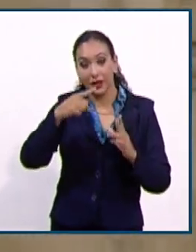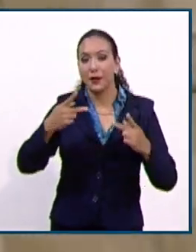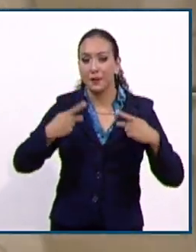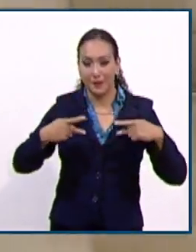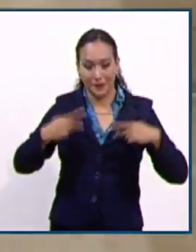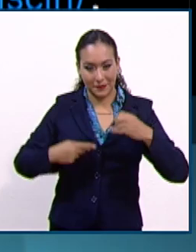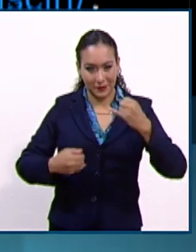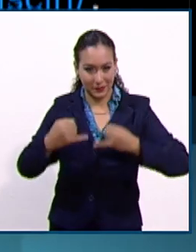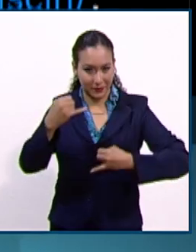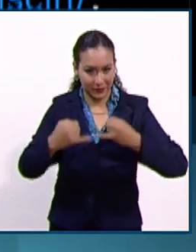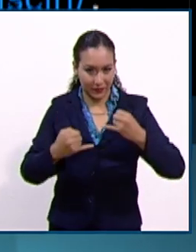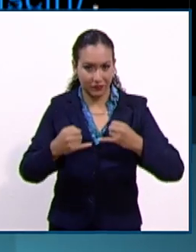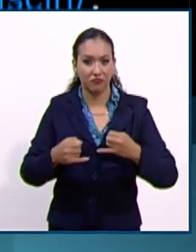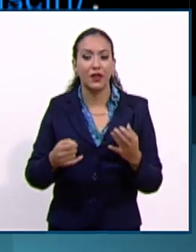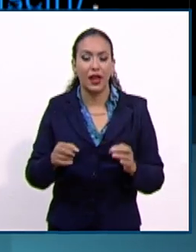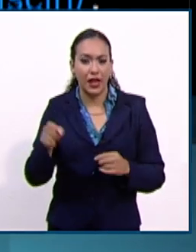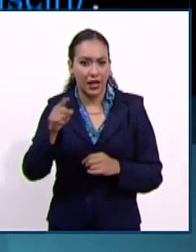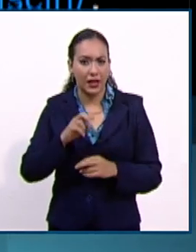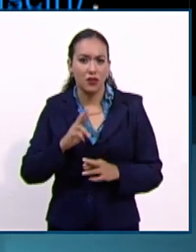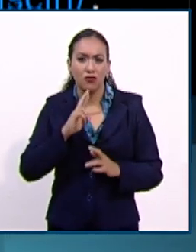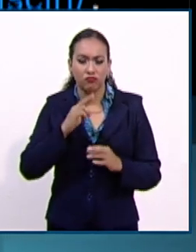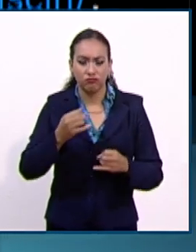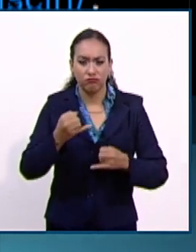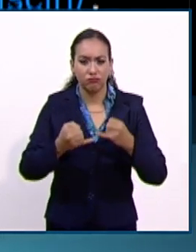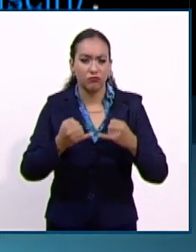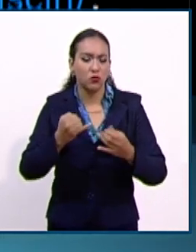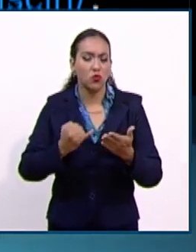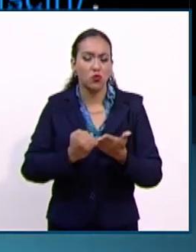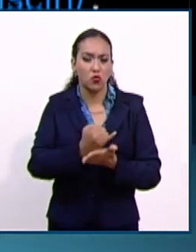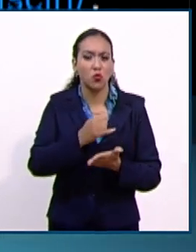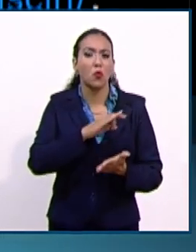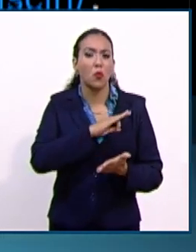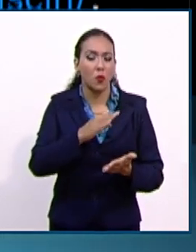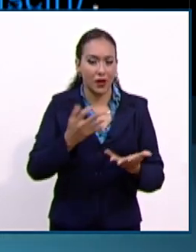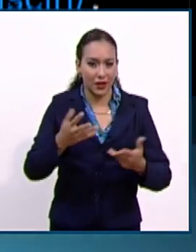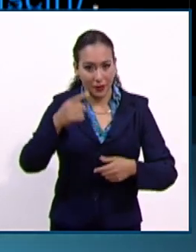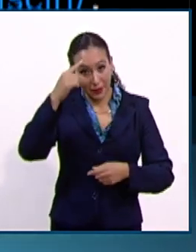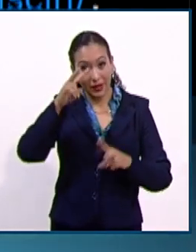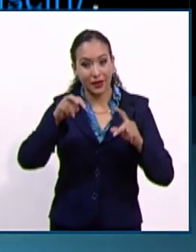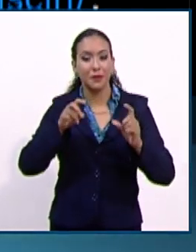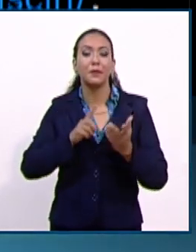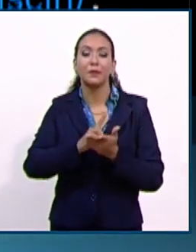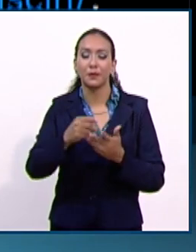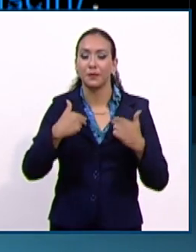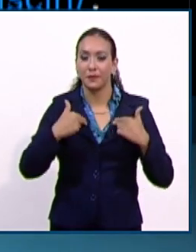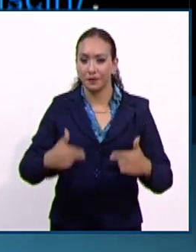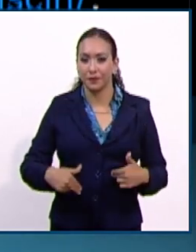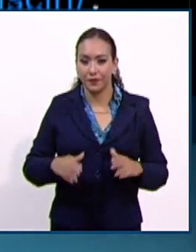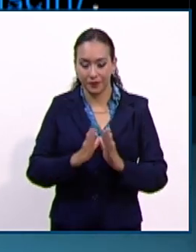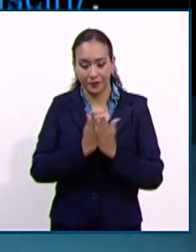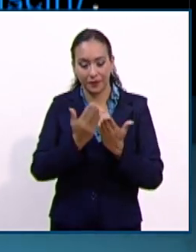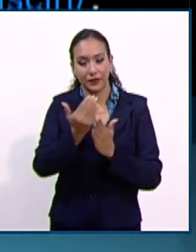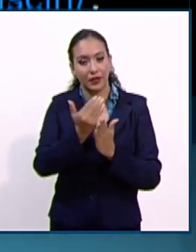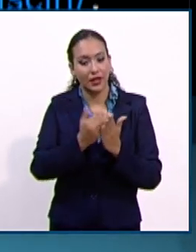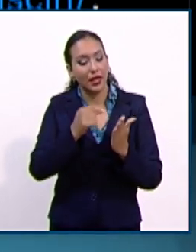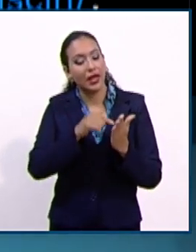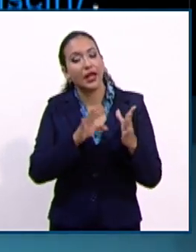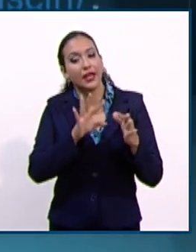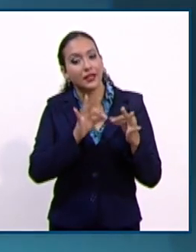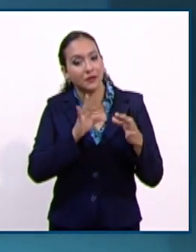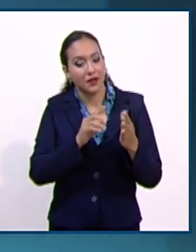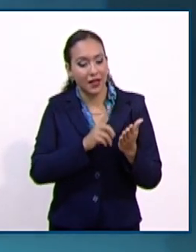juzgadoras puedan resolver casos a la luz de los estándares más actualizados en derechos humanos. La obra analiza la relación entre el